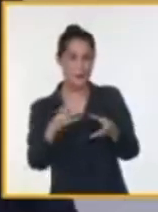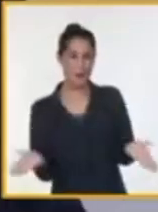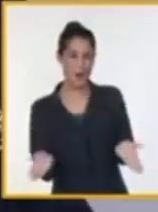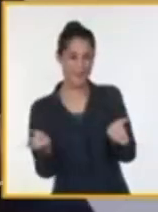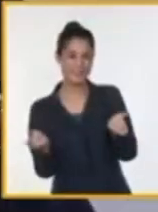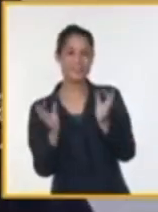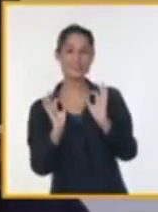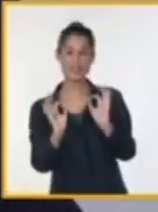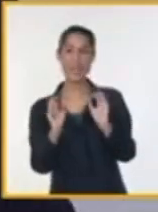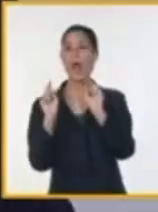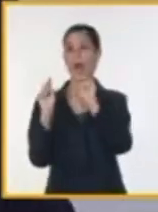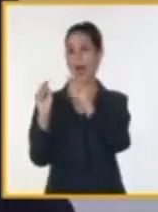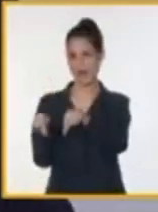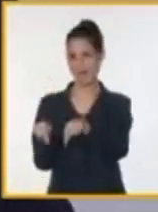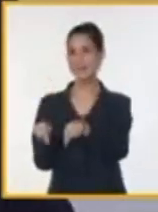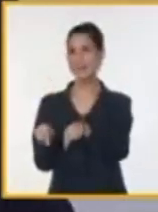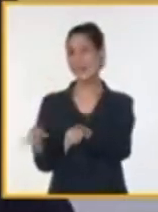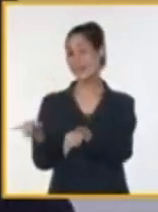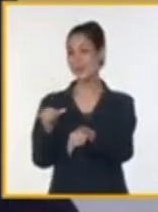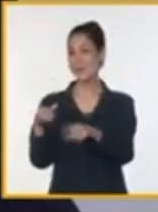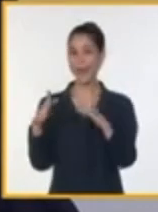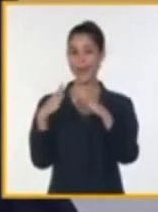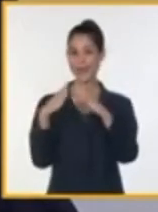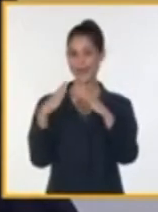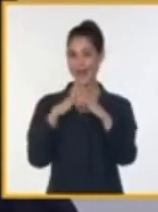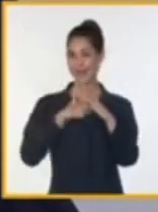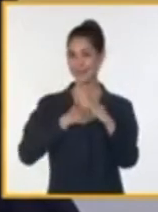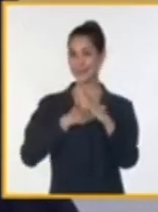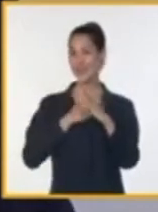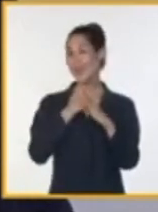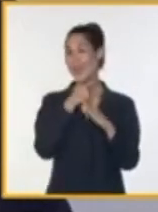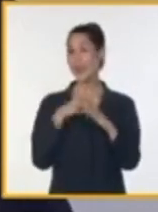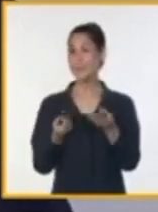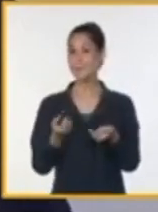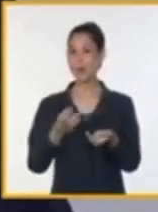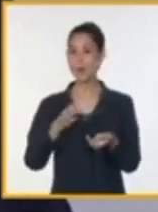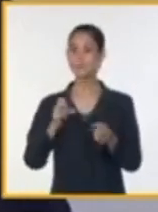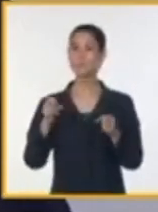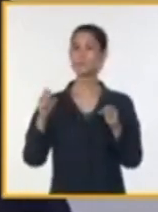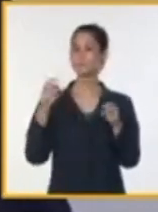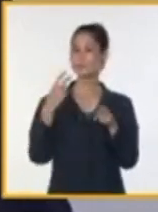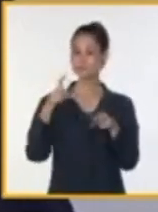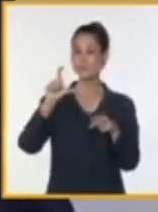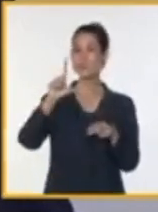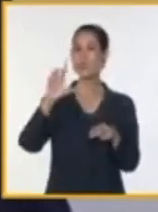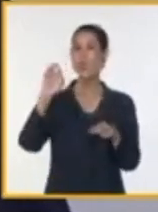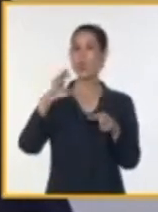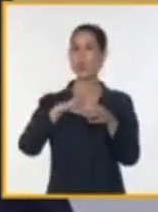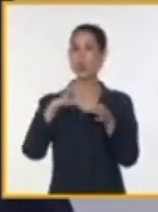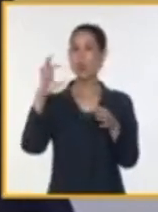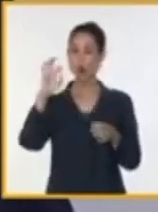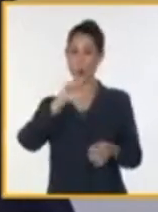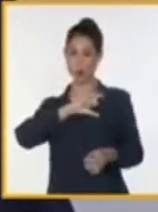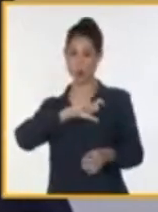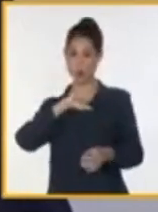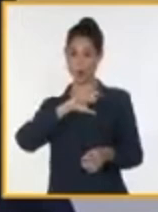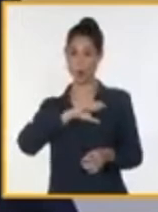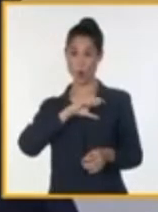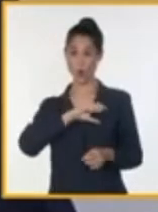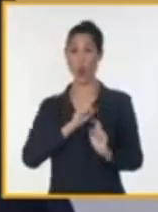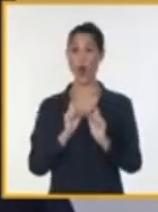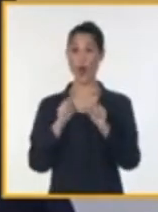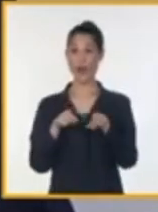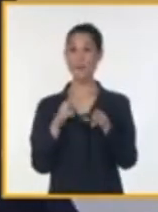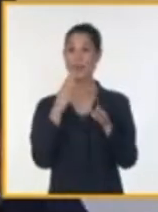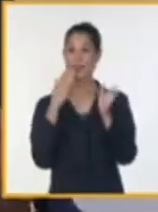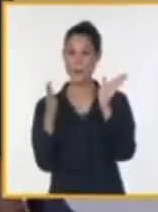casas en cada una de las casas pues se está poniendo la pegatina pegatina como familia 60 edición de los juegos escolares Y esto es